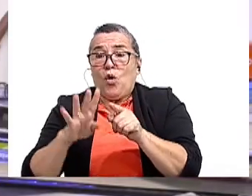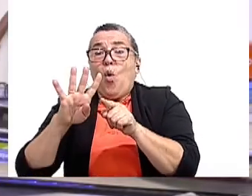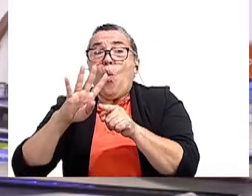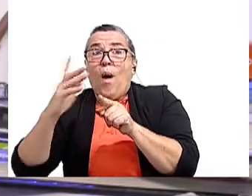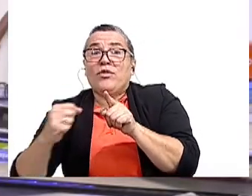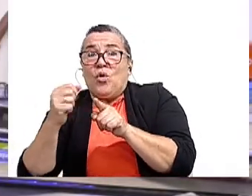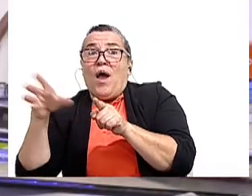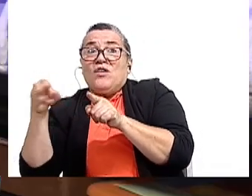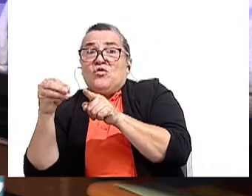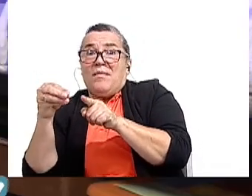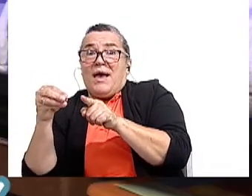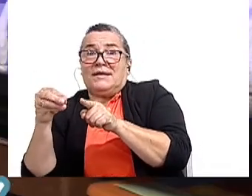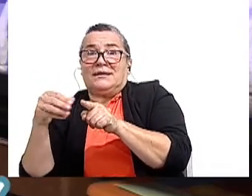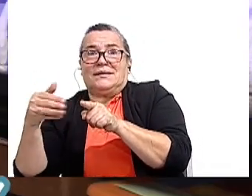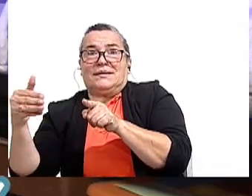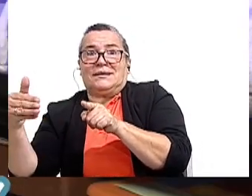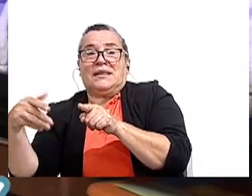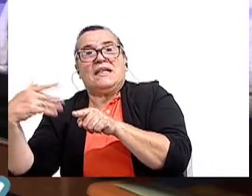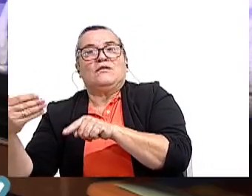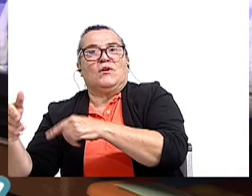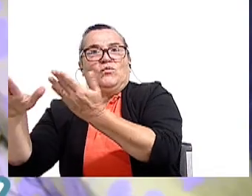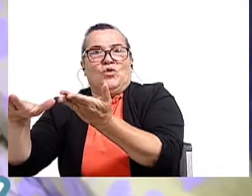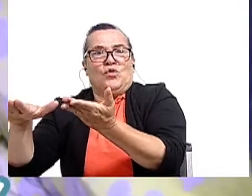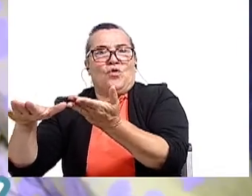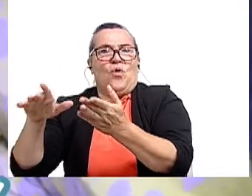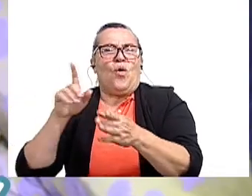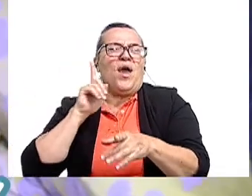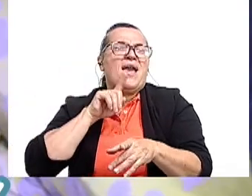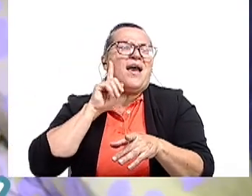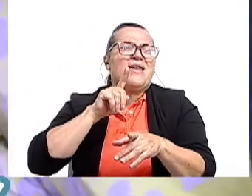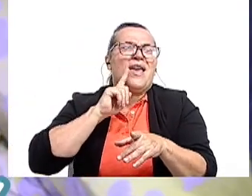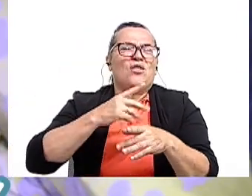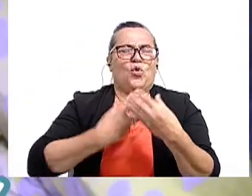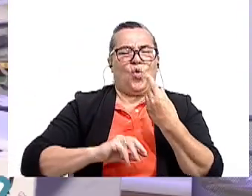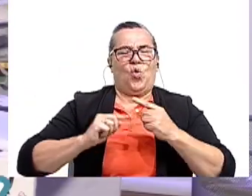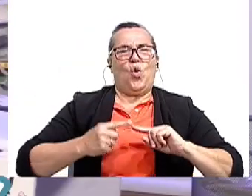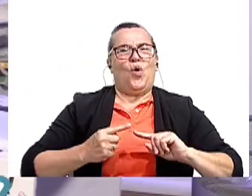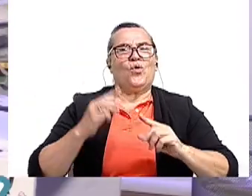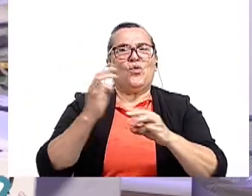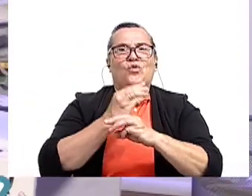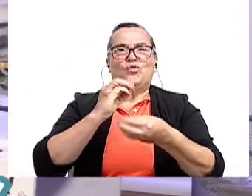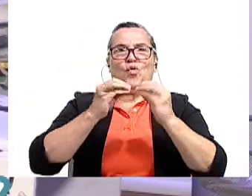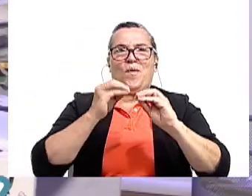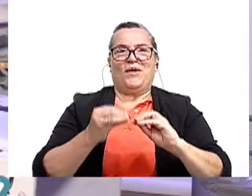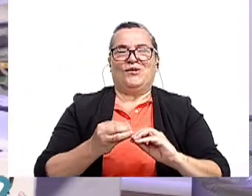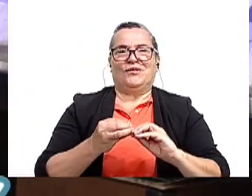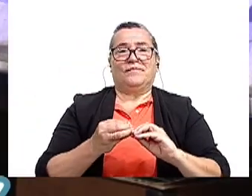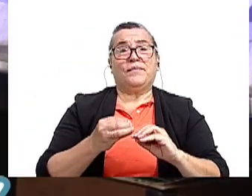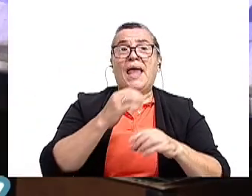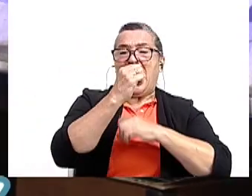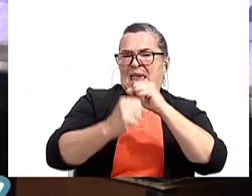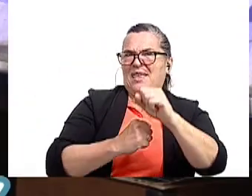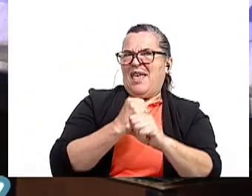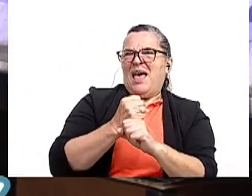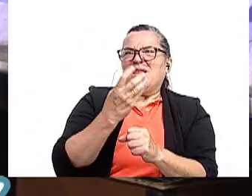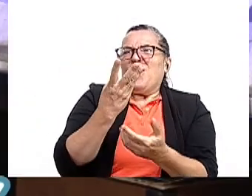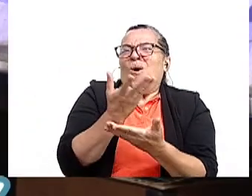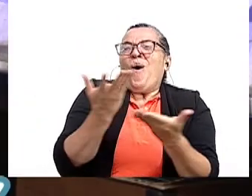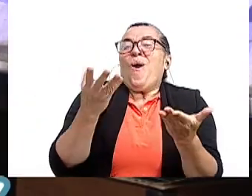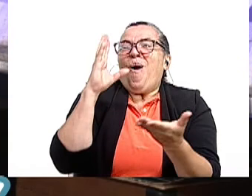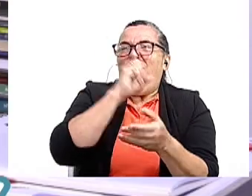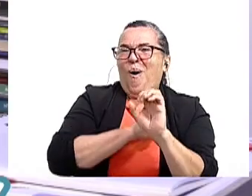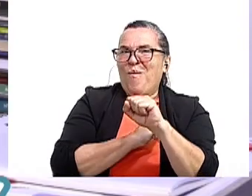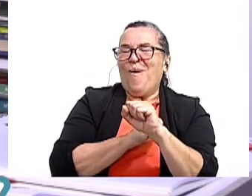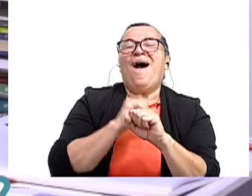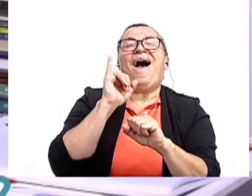con investigaciones sobre la ciencia de los números. La edad en la que murió Diofanto la vas a poder descubrir de